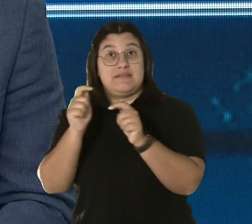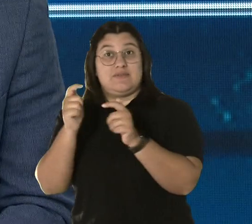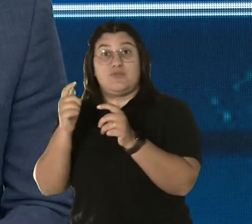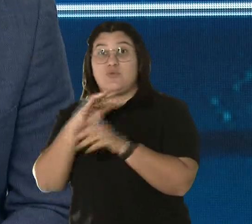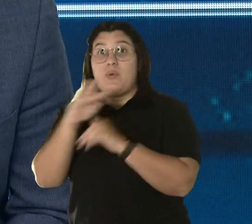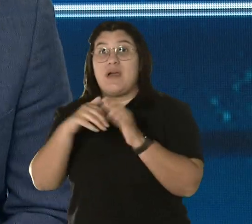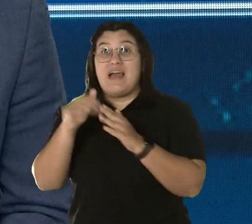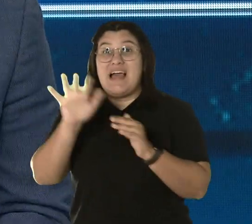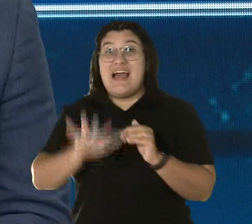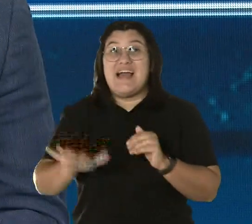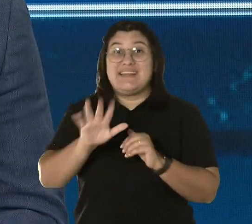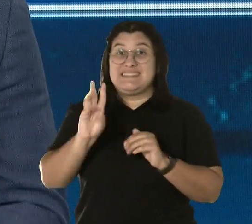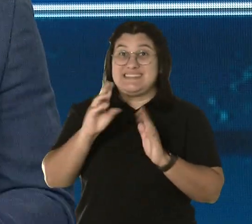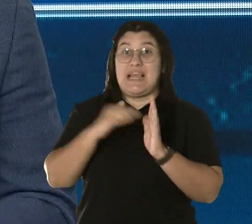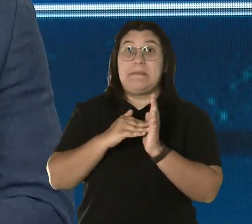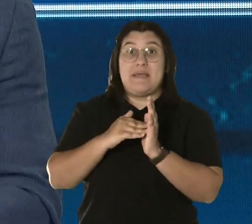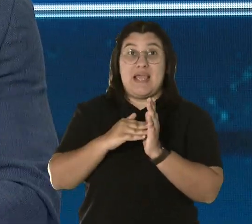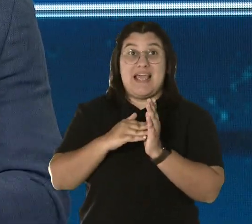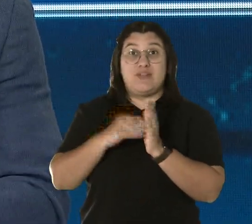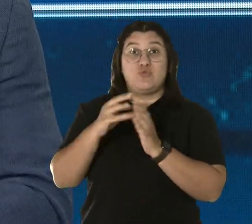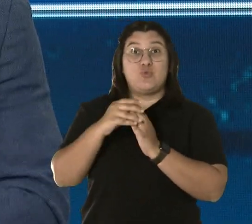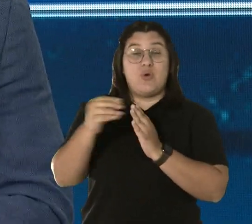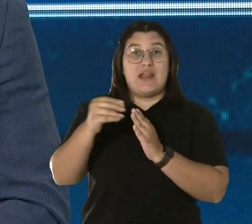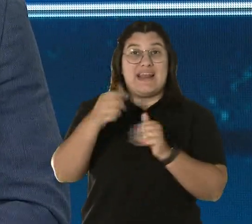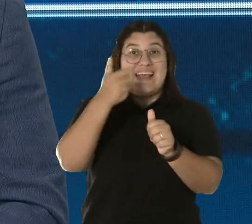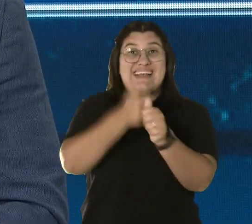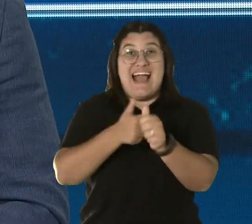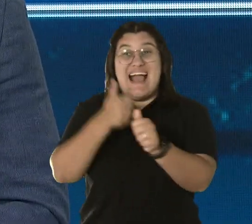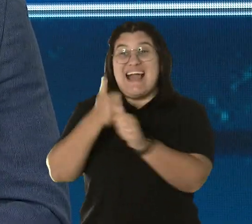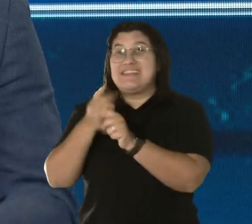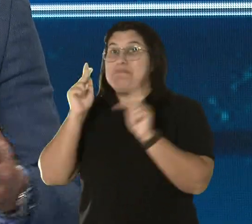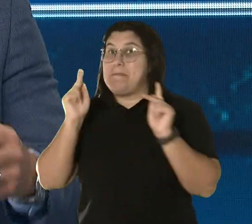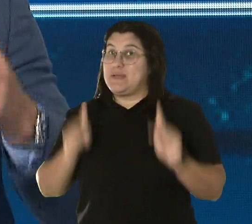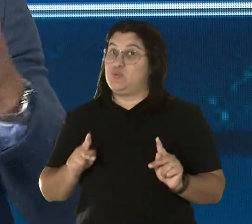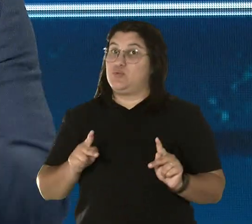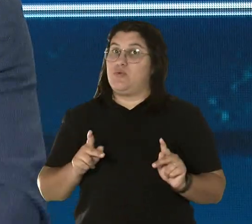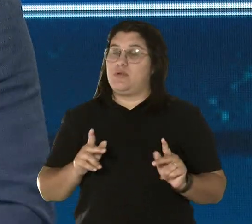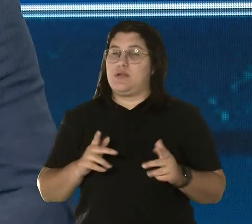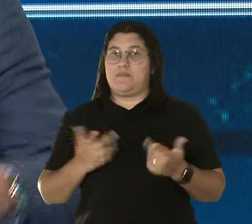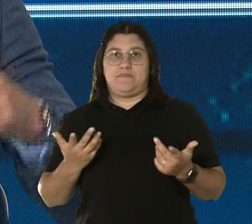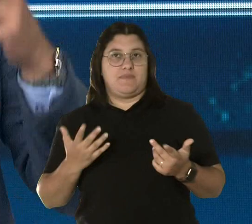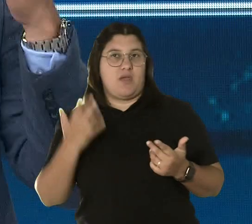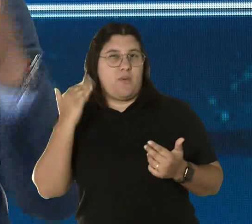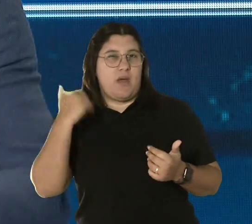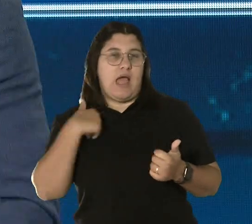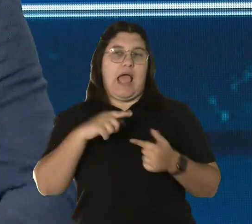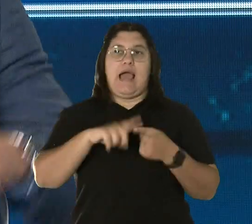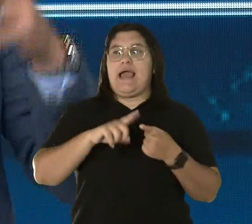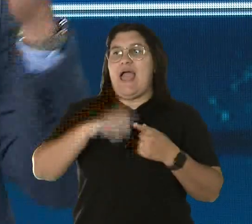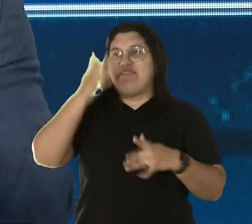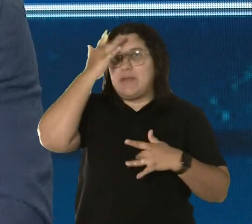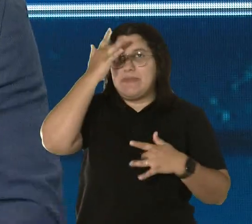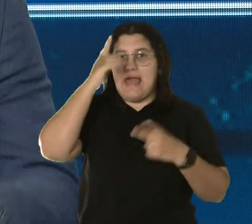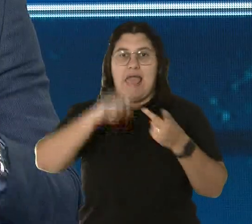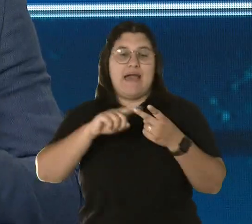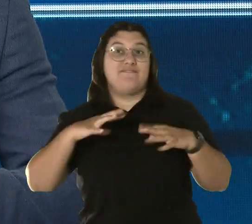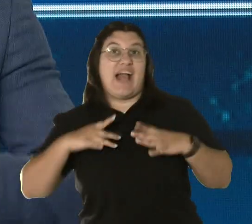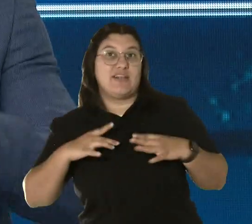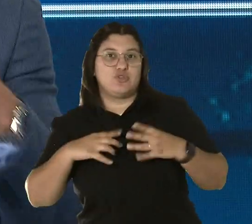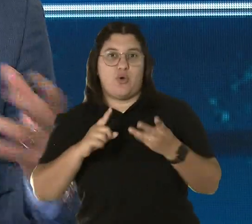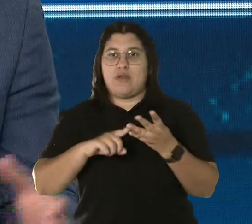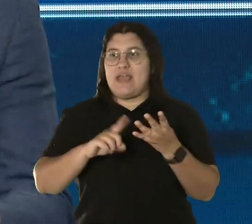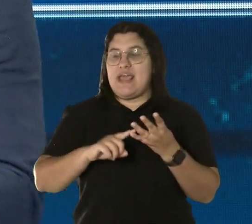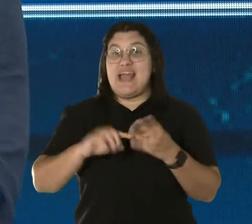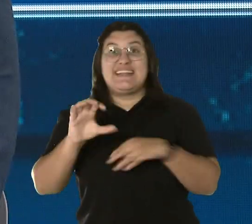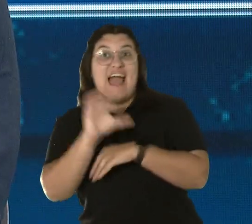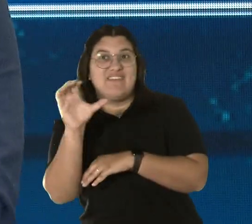ser sobre $6,000 por persona. Porque ahí tú tienes las cargas por enfermedades, ahí tú tienes las vacaciones, ahí tú tienes el bono de Navidad, tienes todas